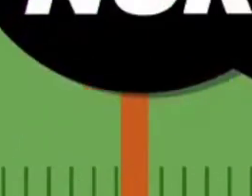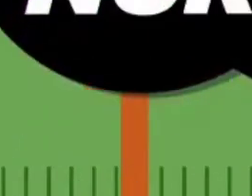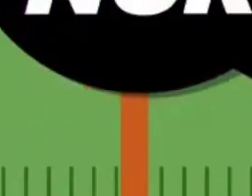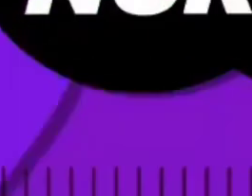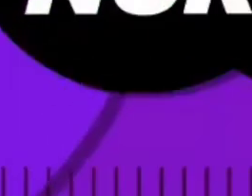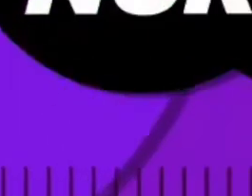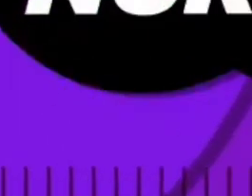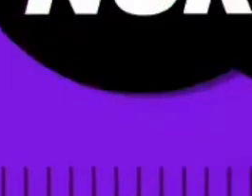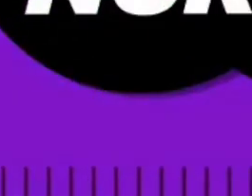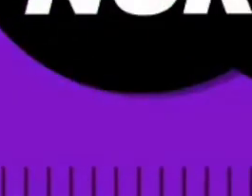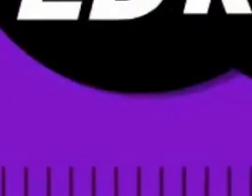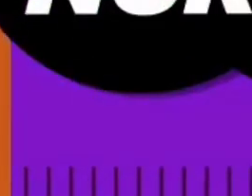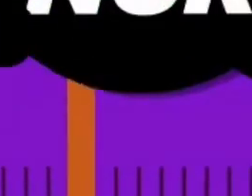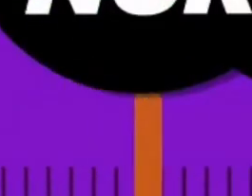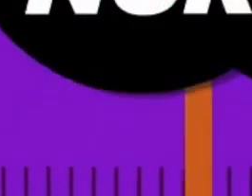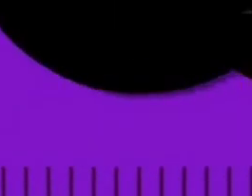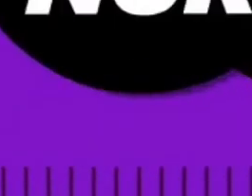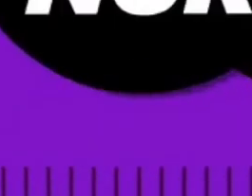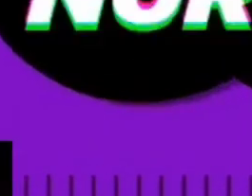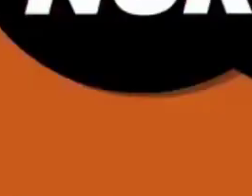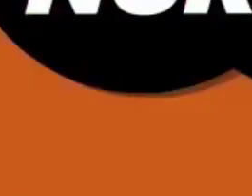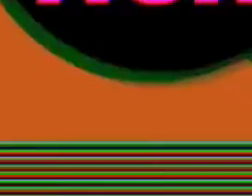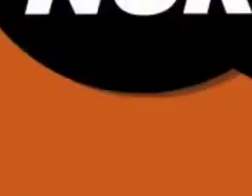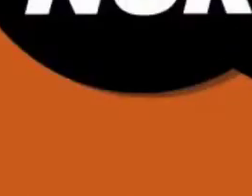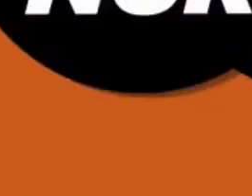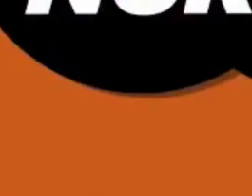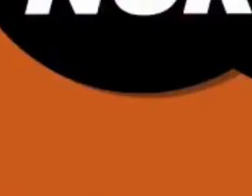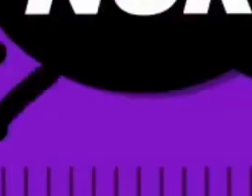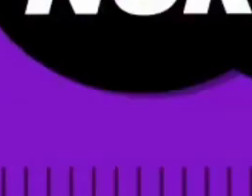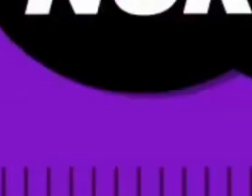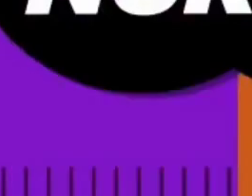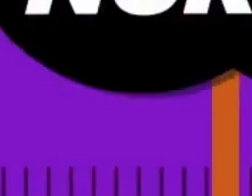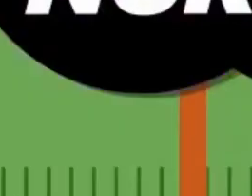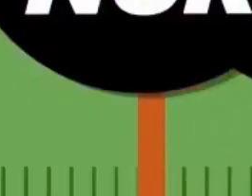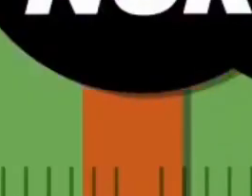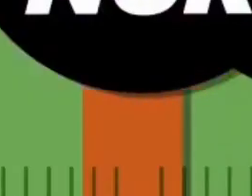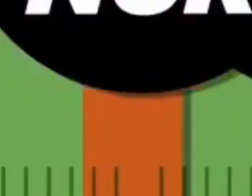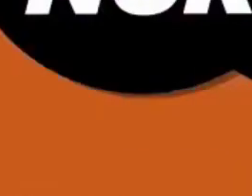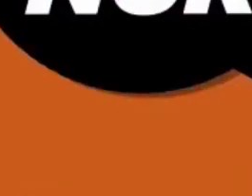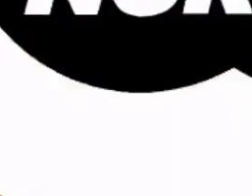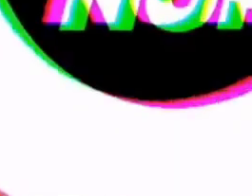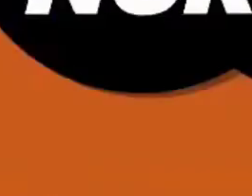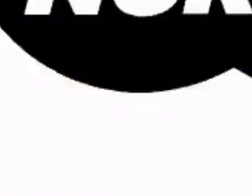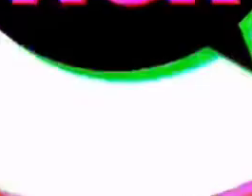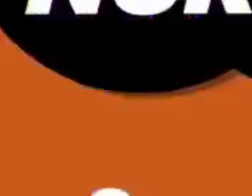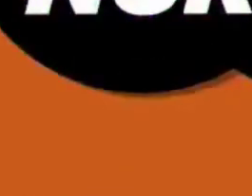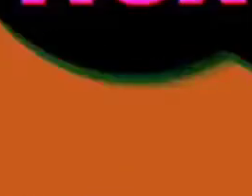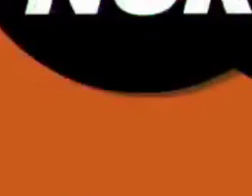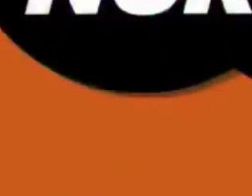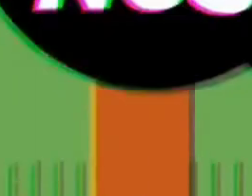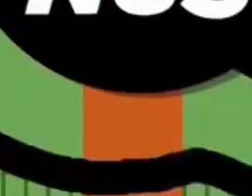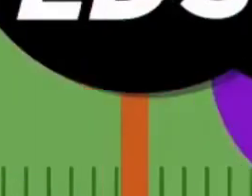Sí, de todas maneras, esto va a las provincias, porque las provincias tienen que